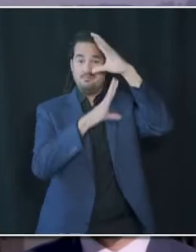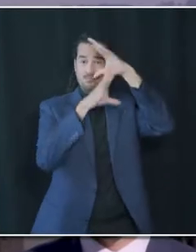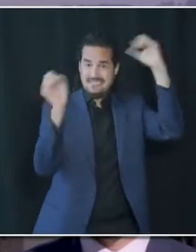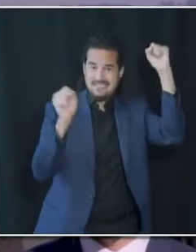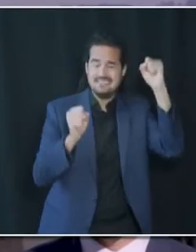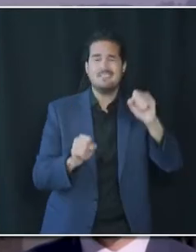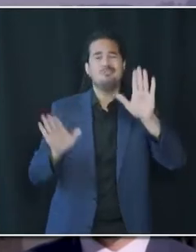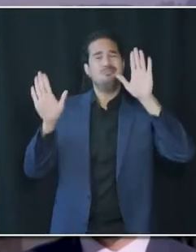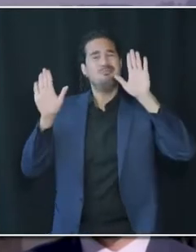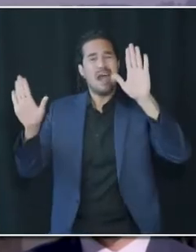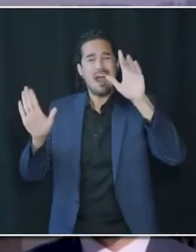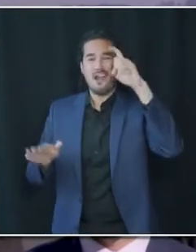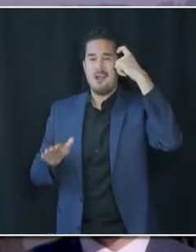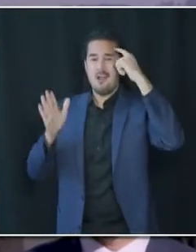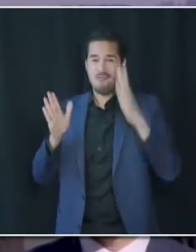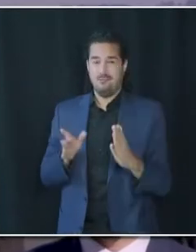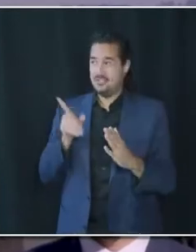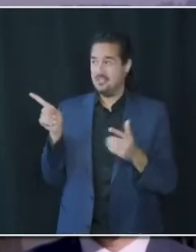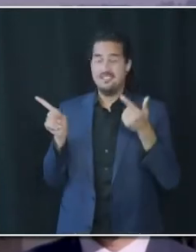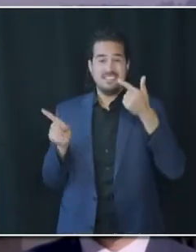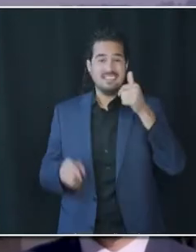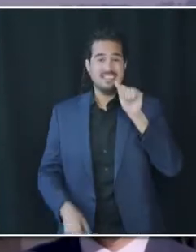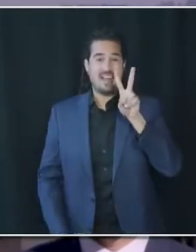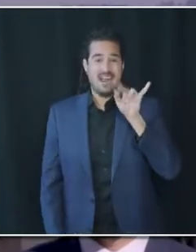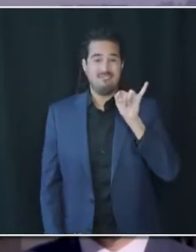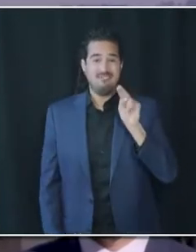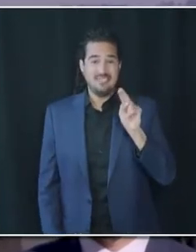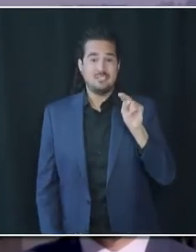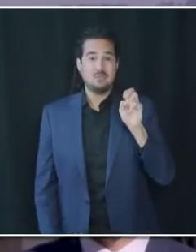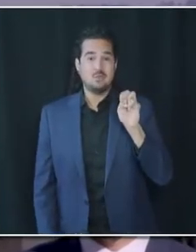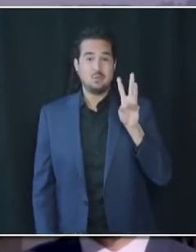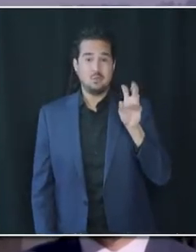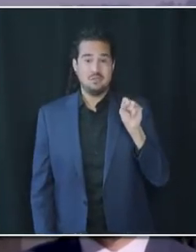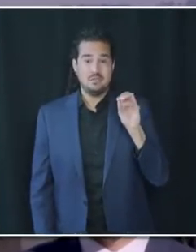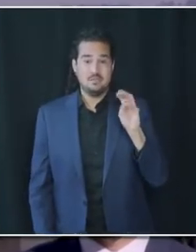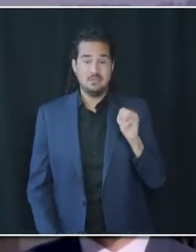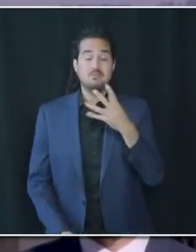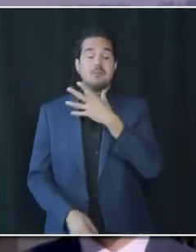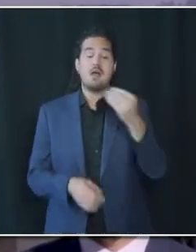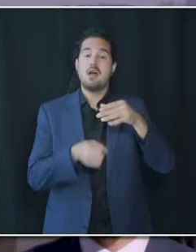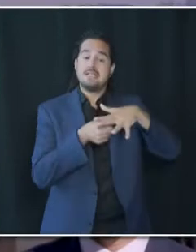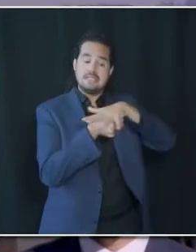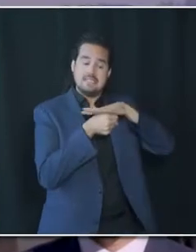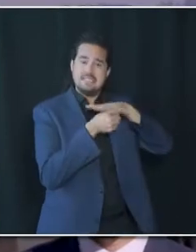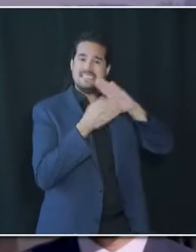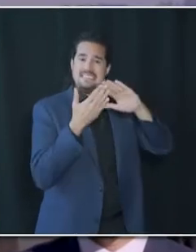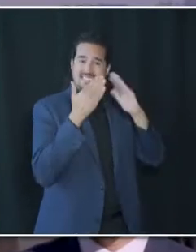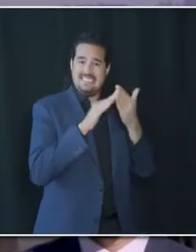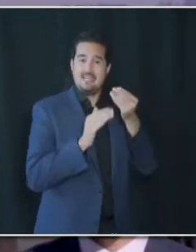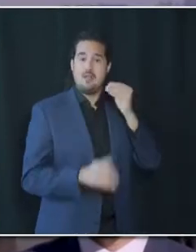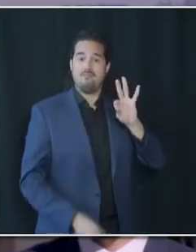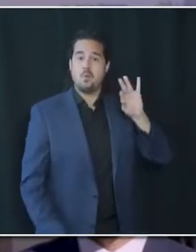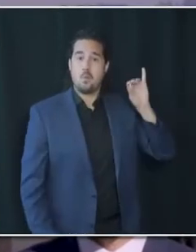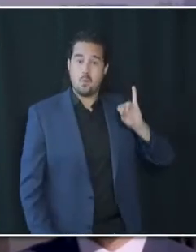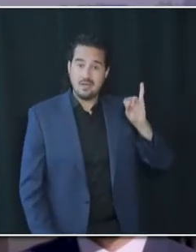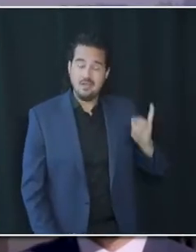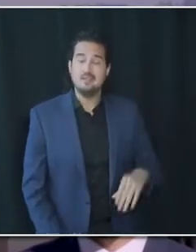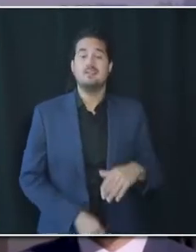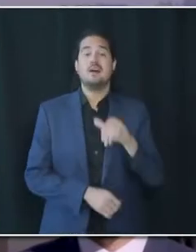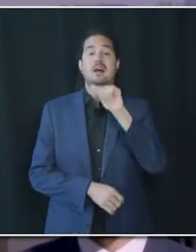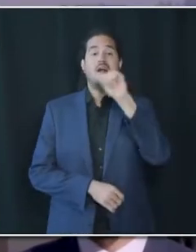venido sham en las comunidades locales como oakland y el condado de alameda va a acelerar la entrega de